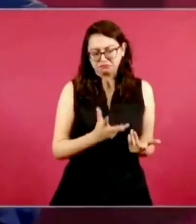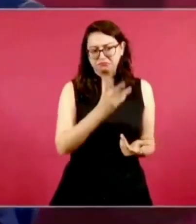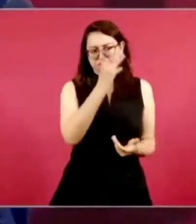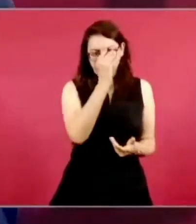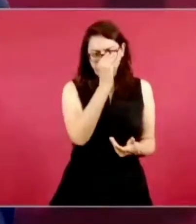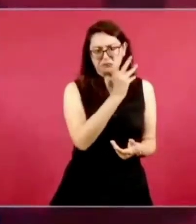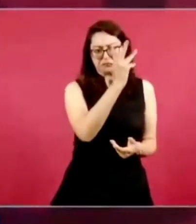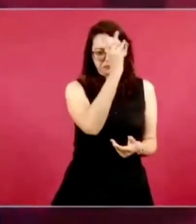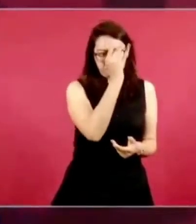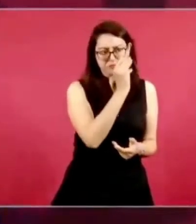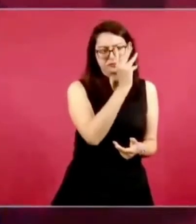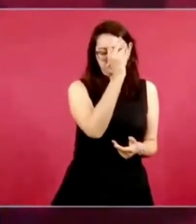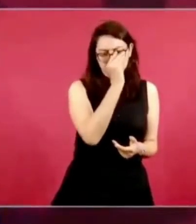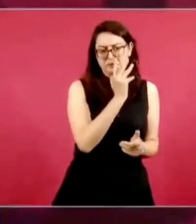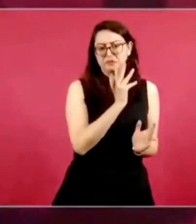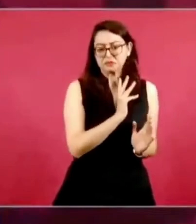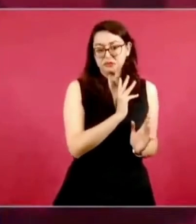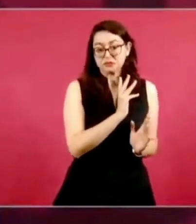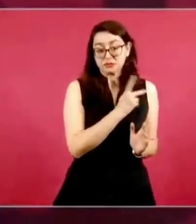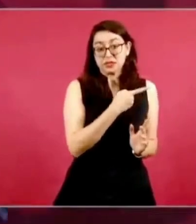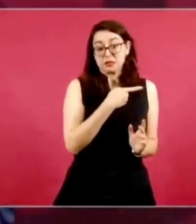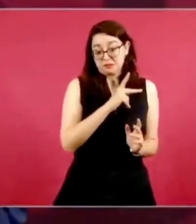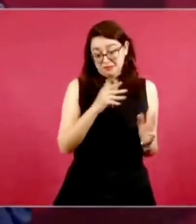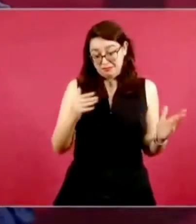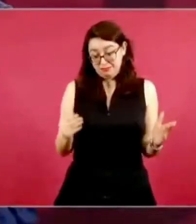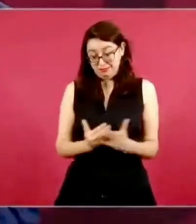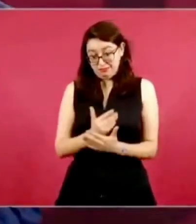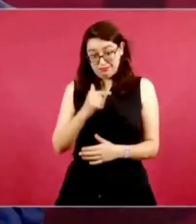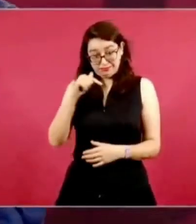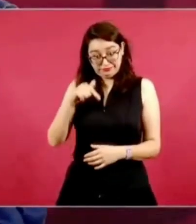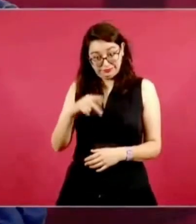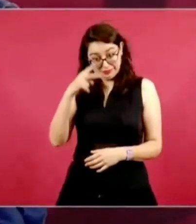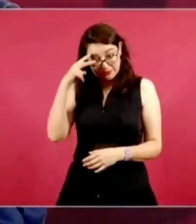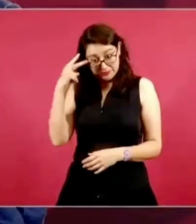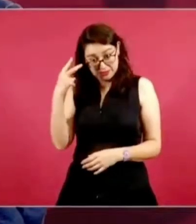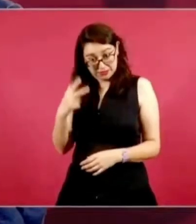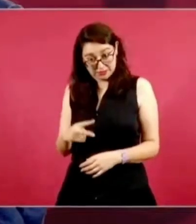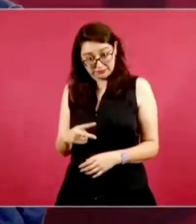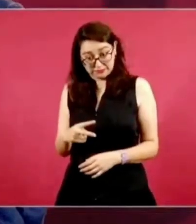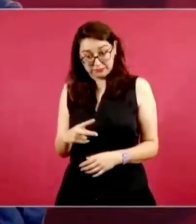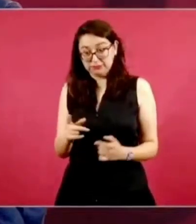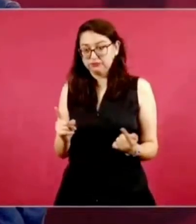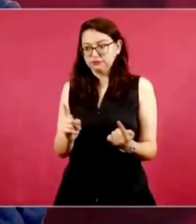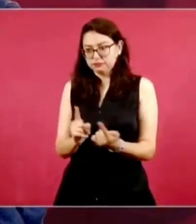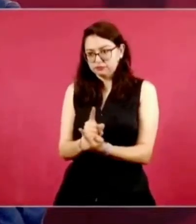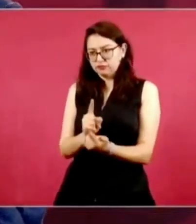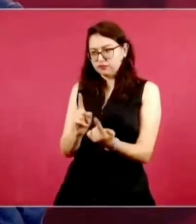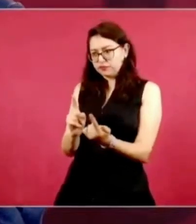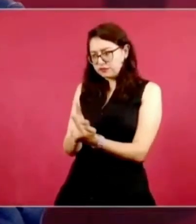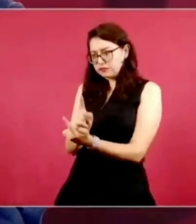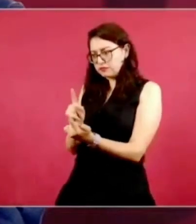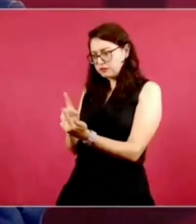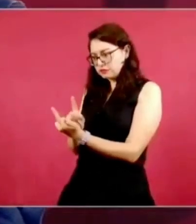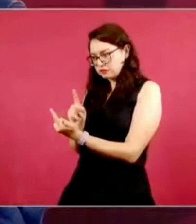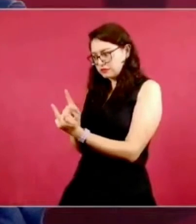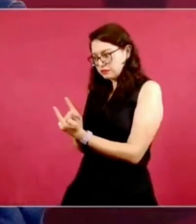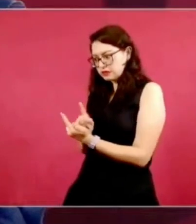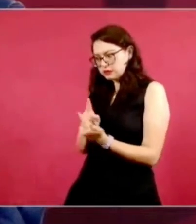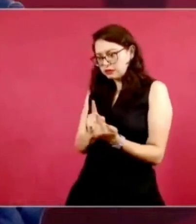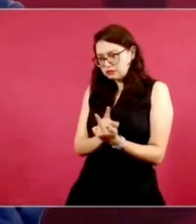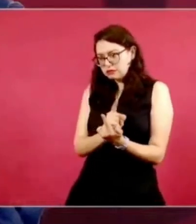pero su origen mexicano y sobre todo la convivencia con el pueblo